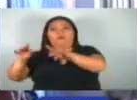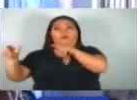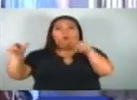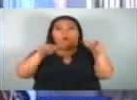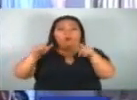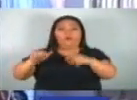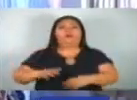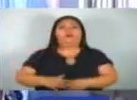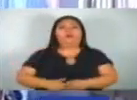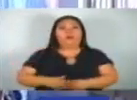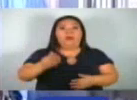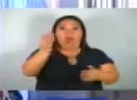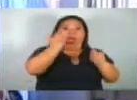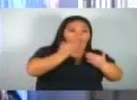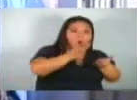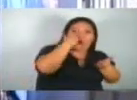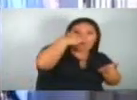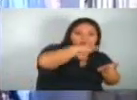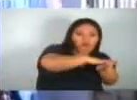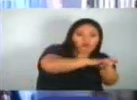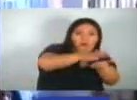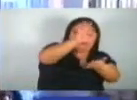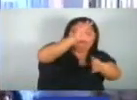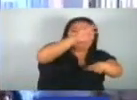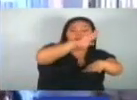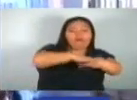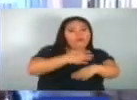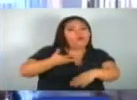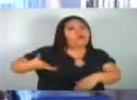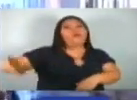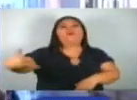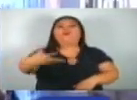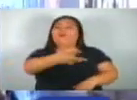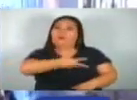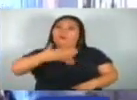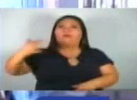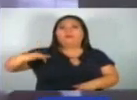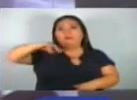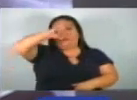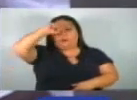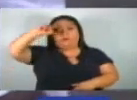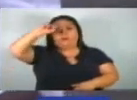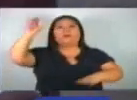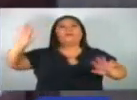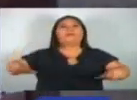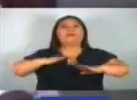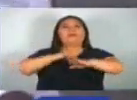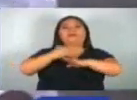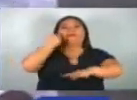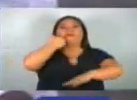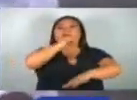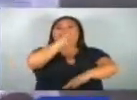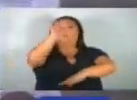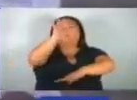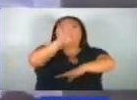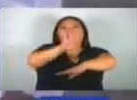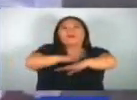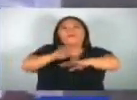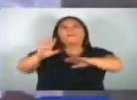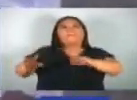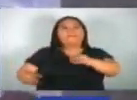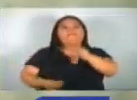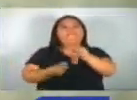que eliminar los criaderos de zancudos debe ser tarea de todos para prevenir más casos de esta enfermedad, con el agravante